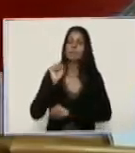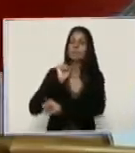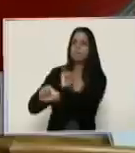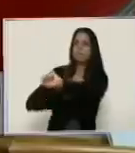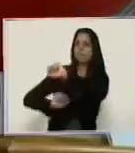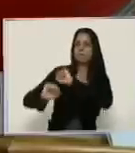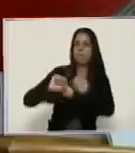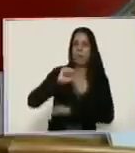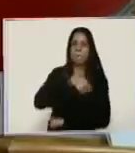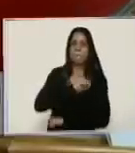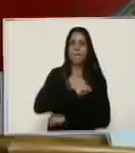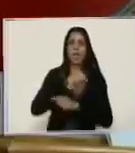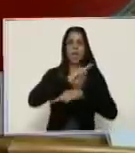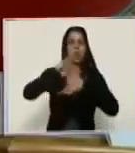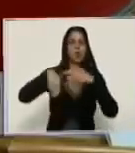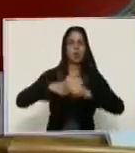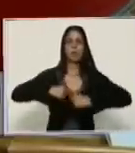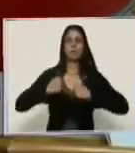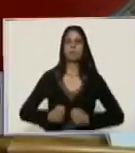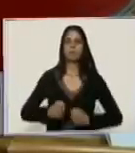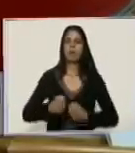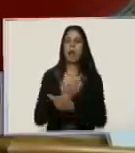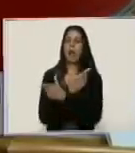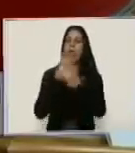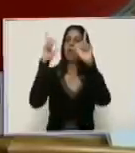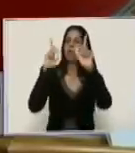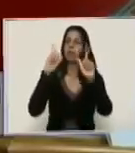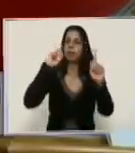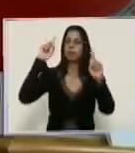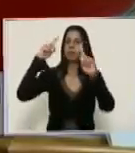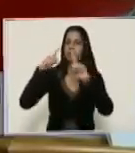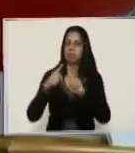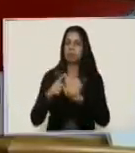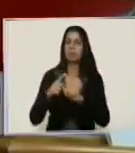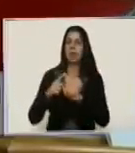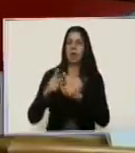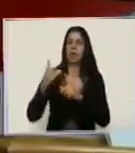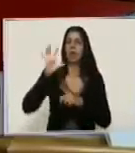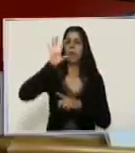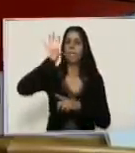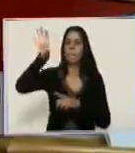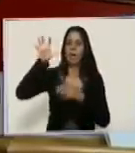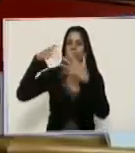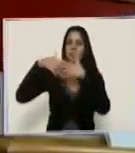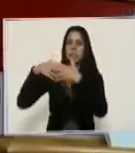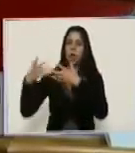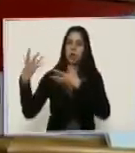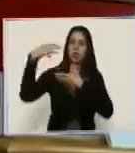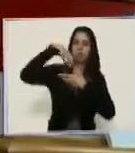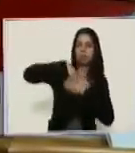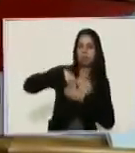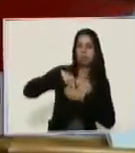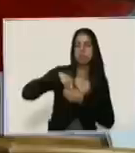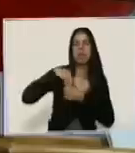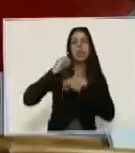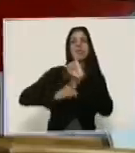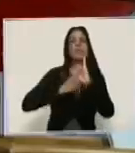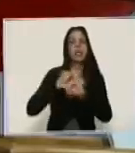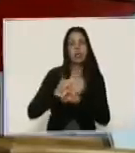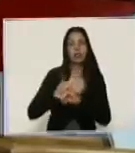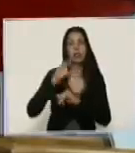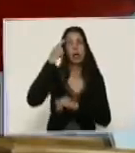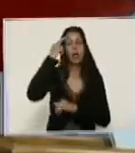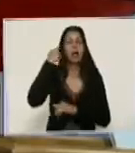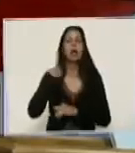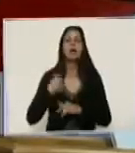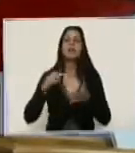a ser libres y evitarán a toda costa la reinstalación colonial del Plan Cóndor el Internacional de las Espadas,